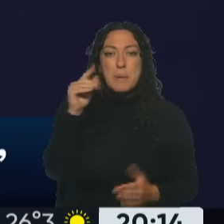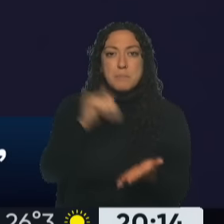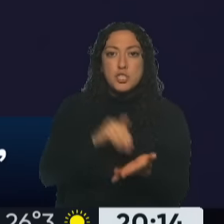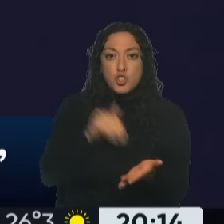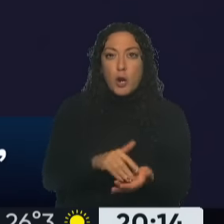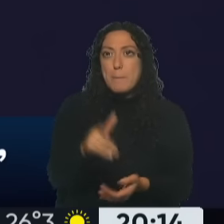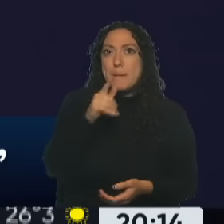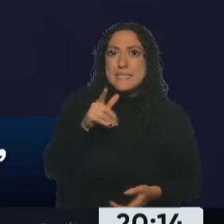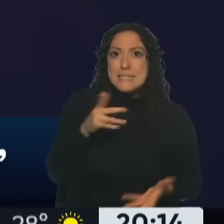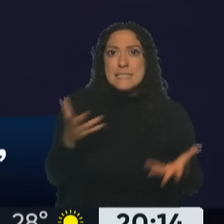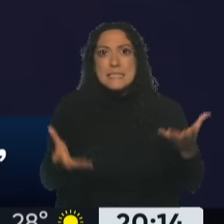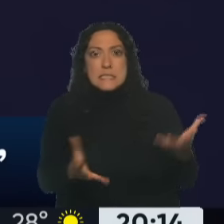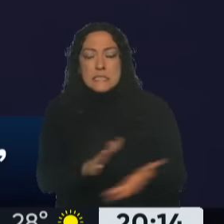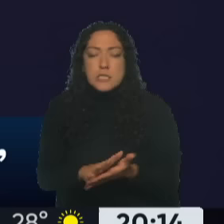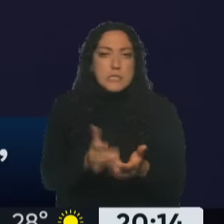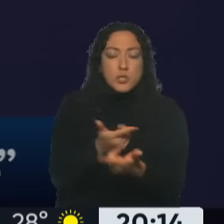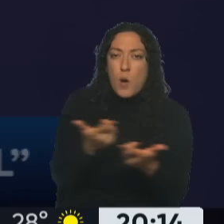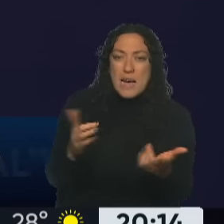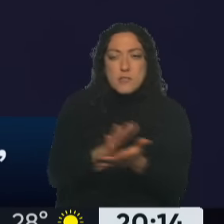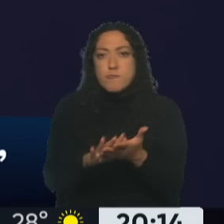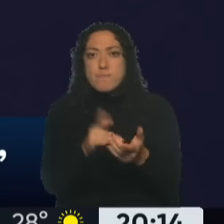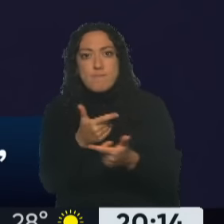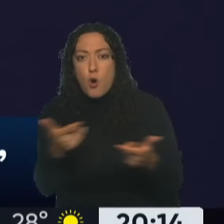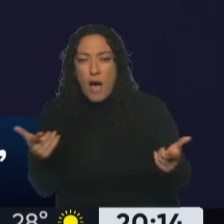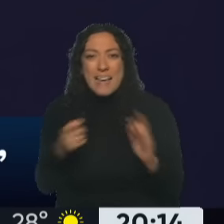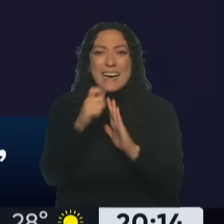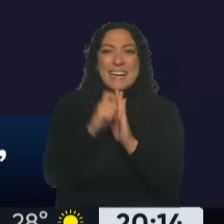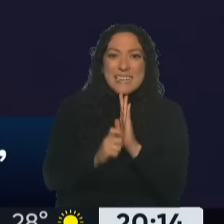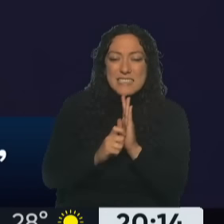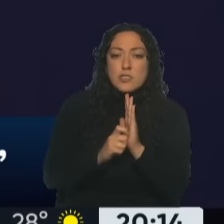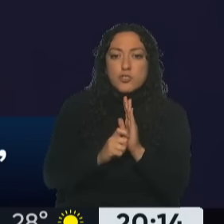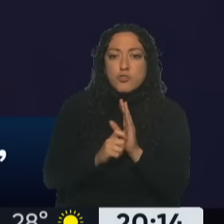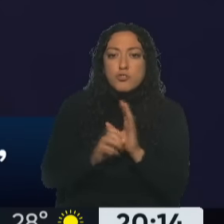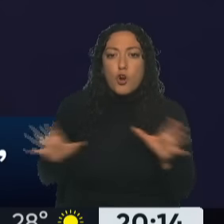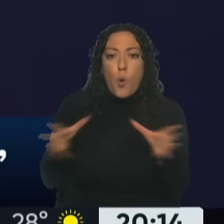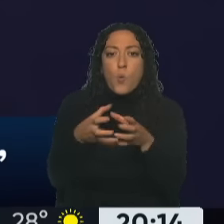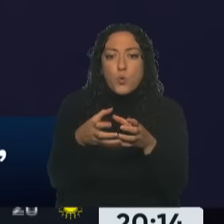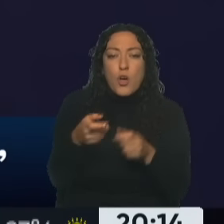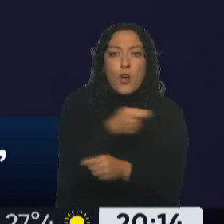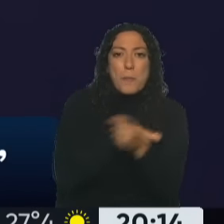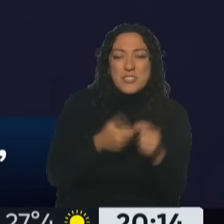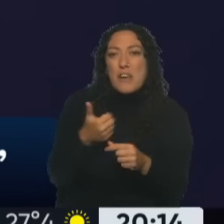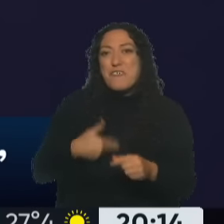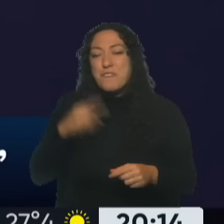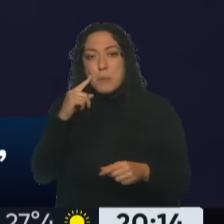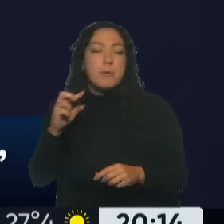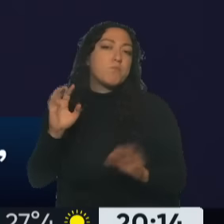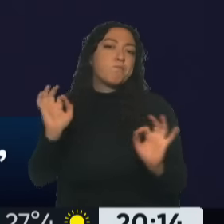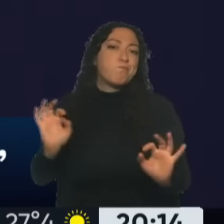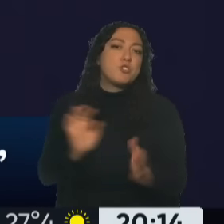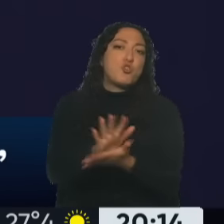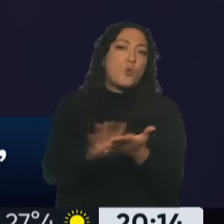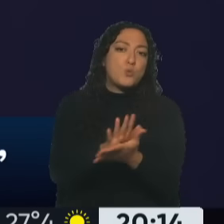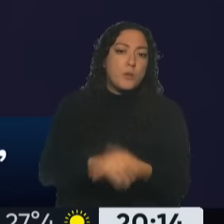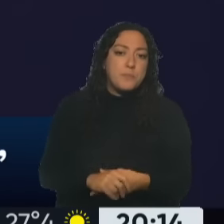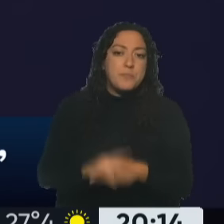que parecían insolubles a través del registro conjunto de comercio y afip y el y la